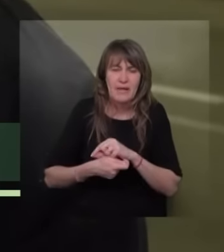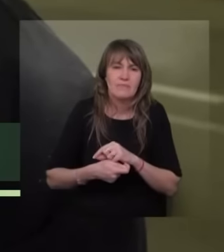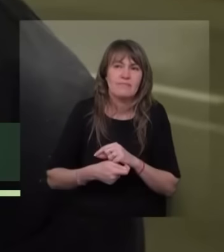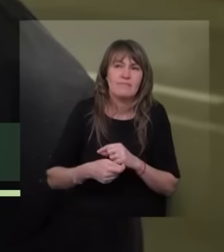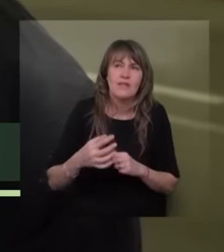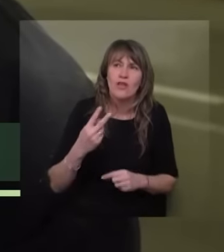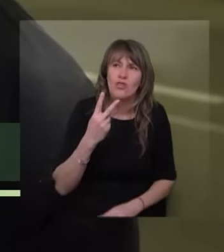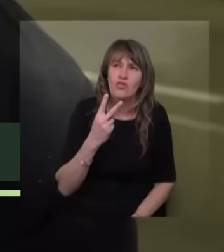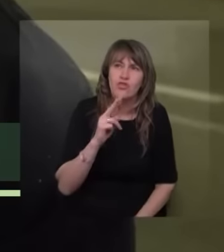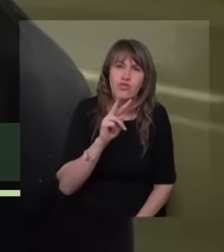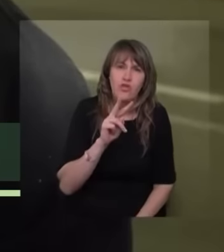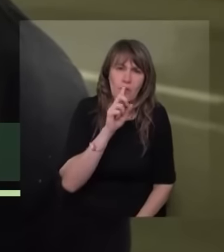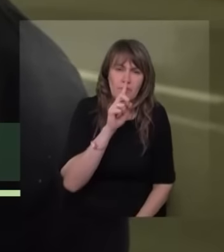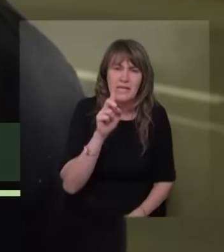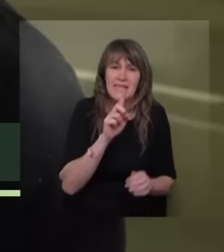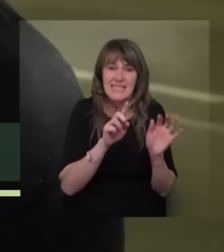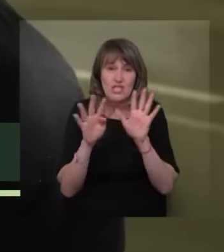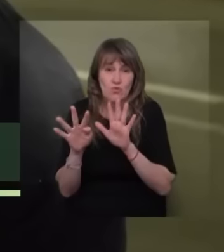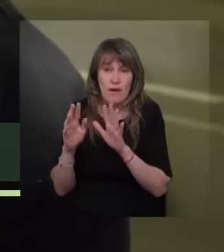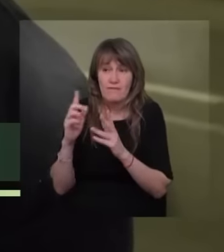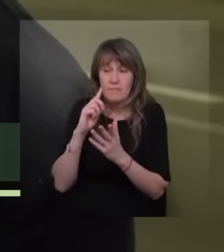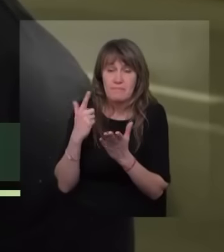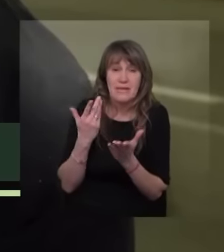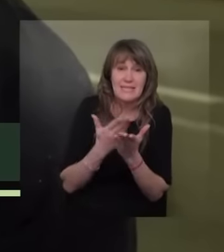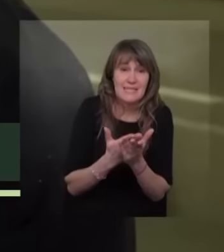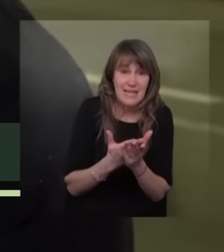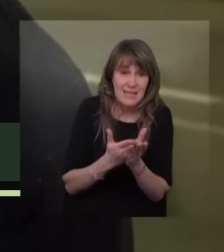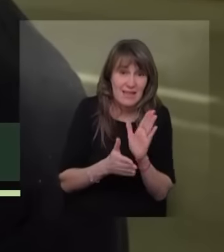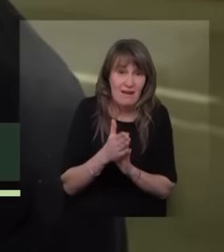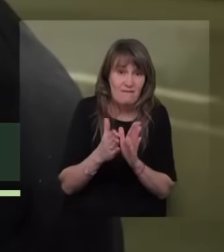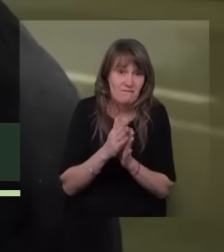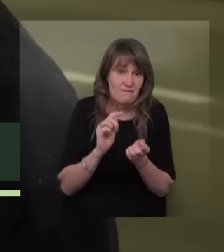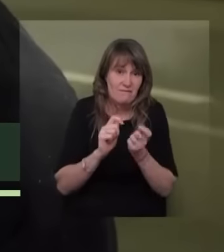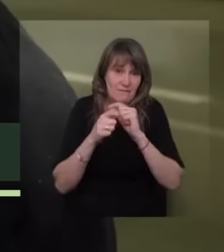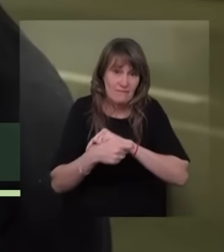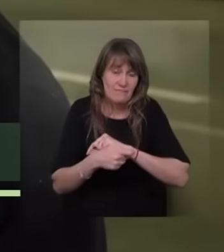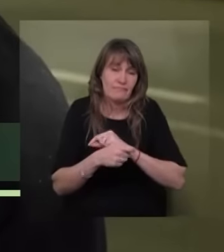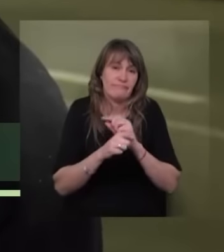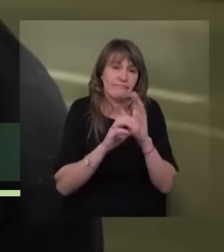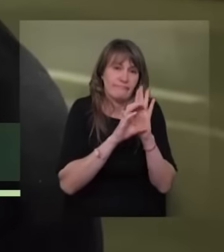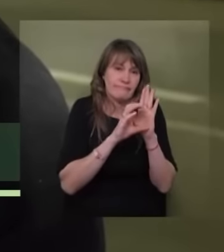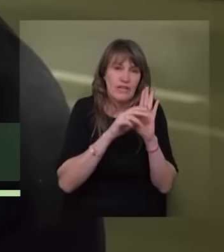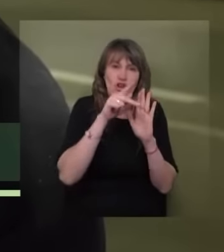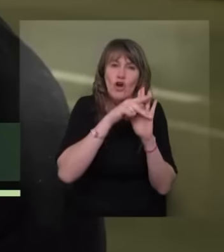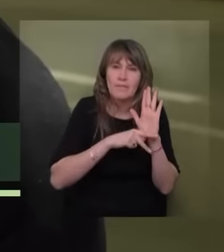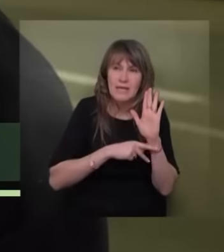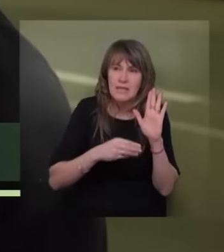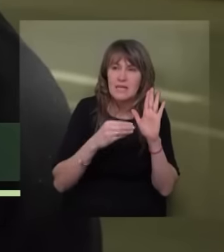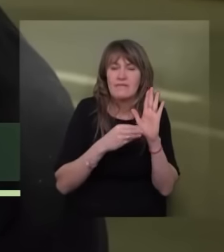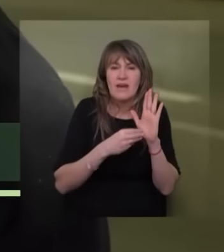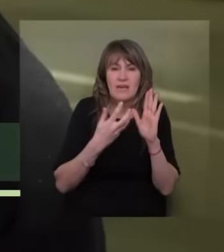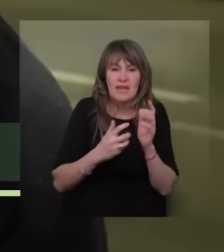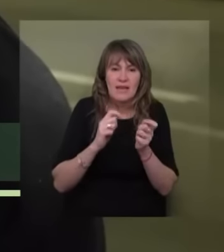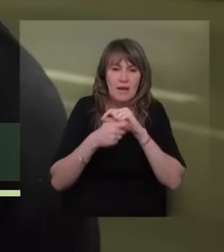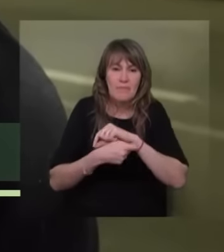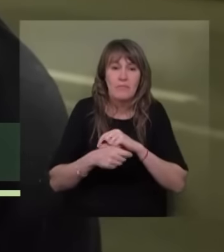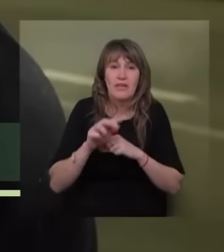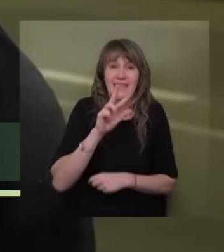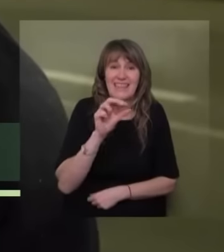2019 se presentó para para modificar con parte de las modificaciones que venían de sugeridas por 36